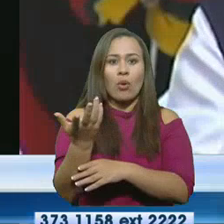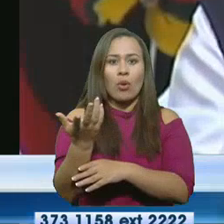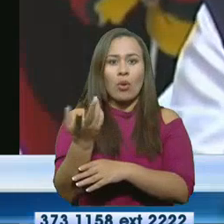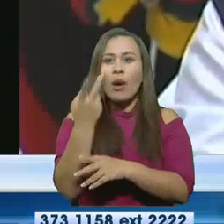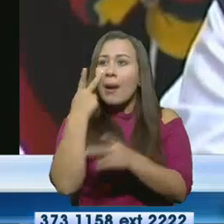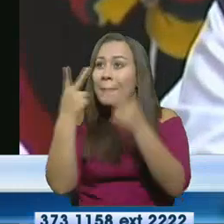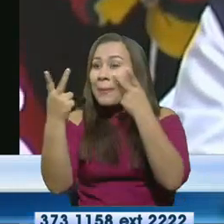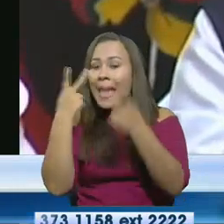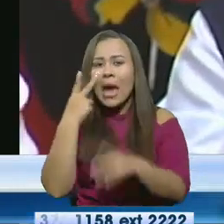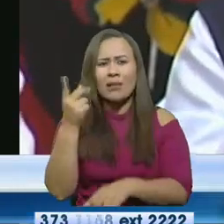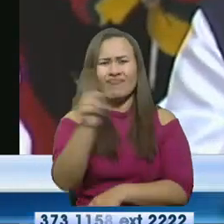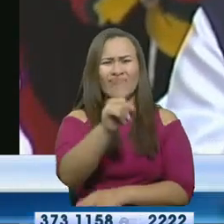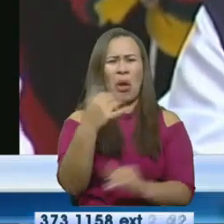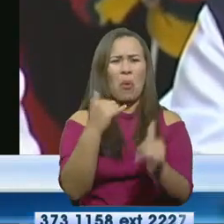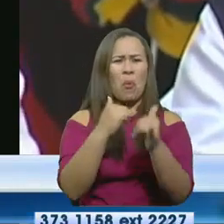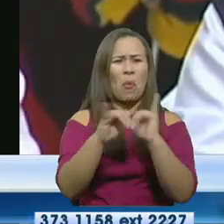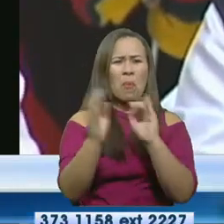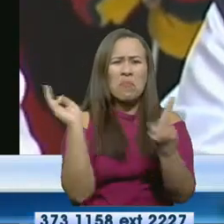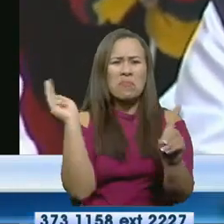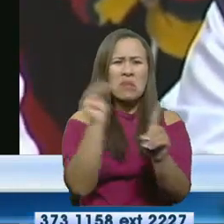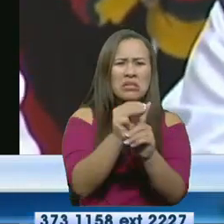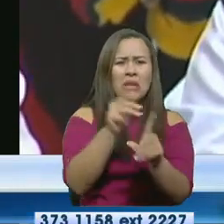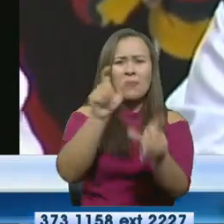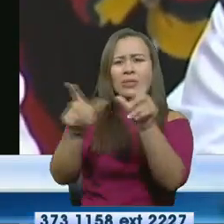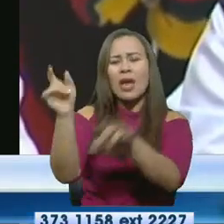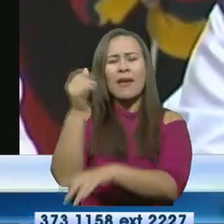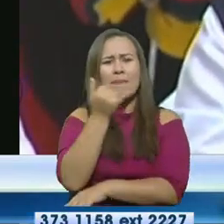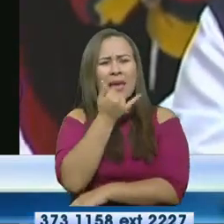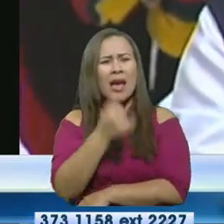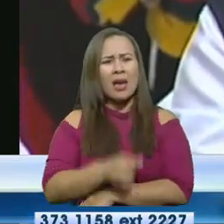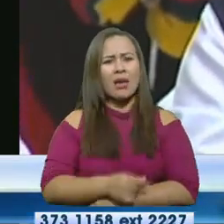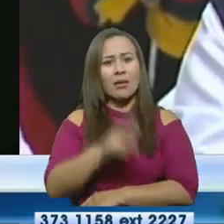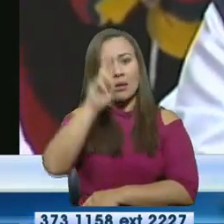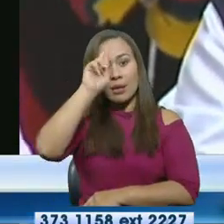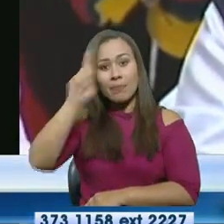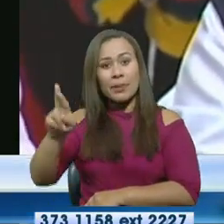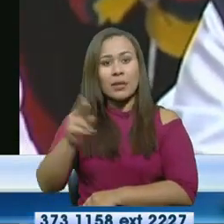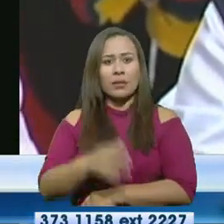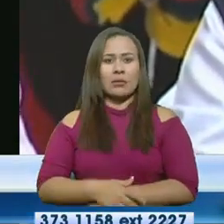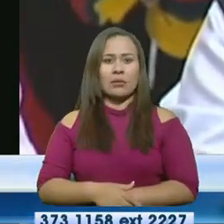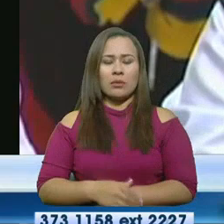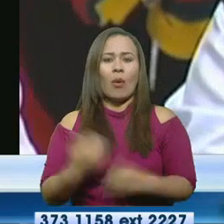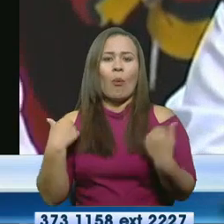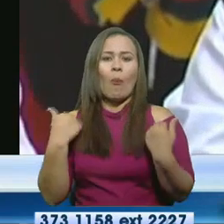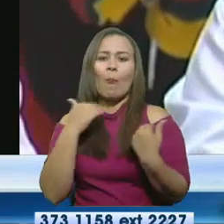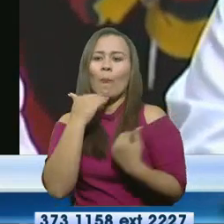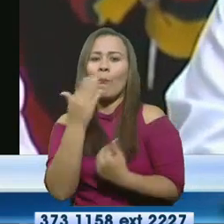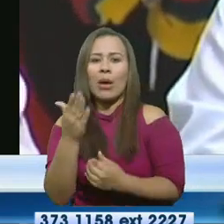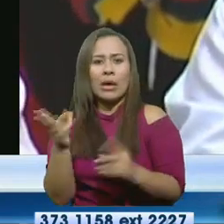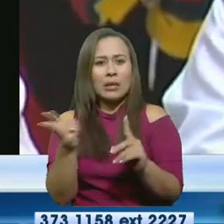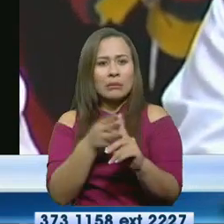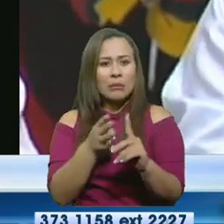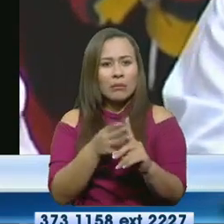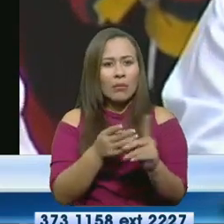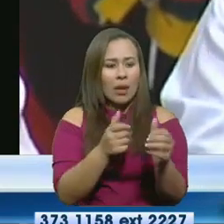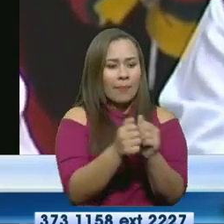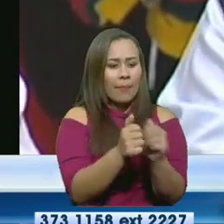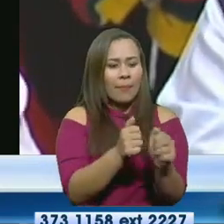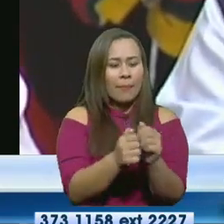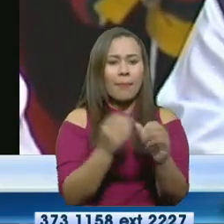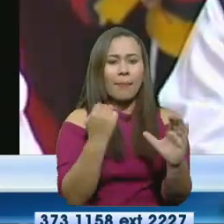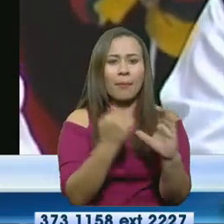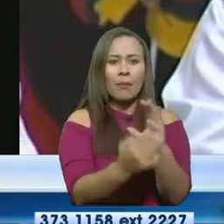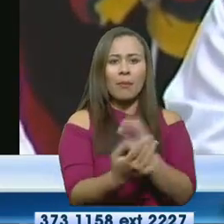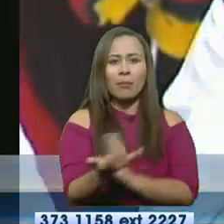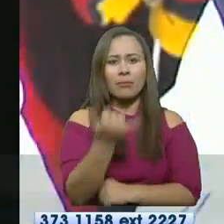eso rechazamos a esas personas irresponsables que en las redes sociales pronostican un nuevo